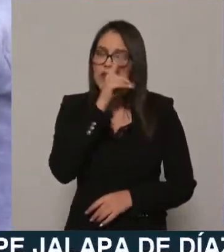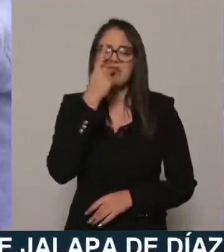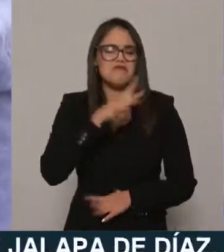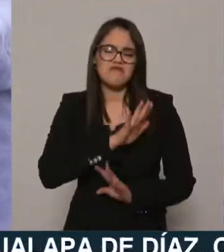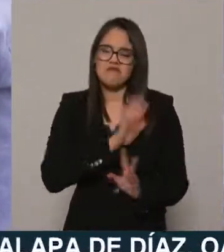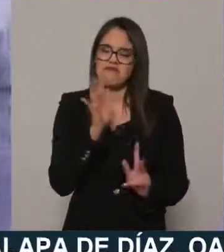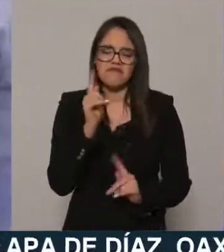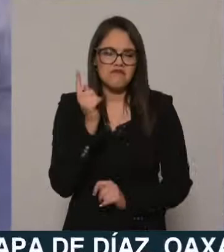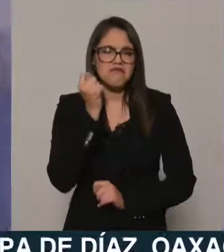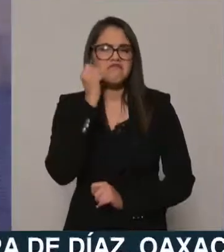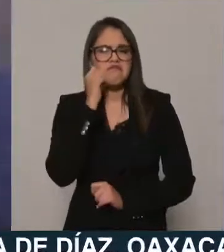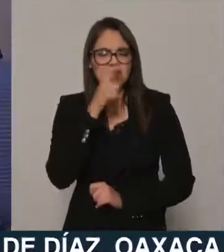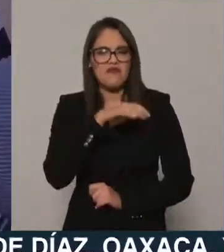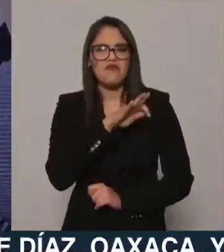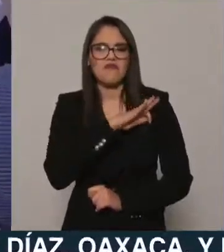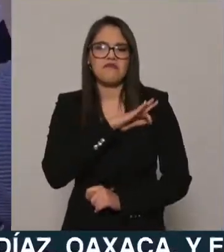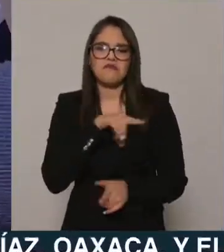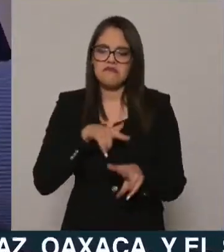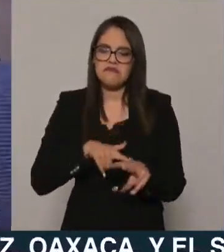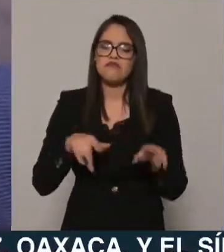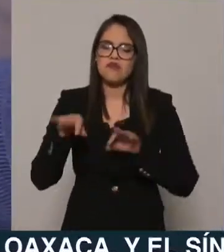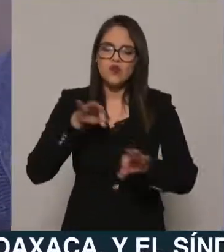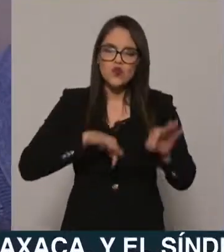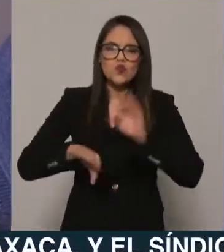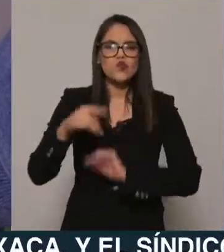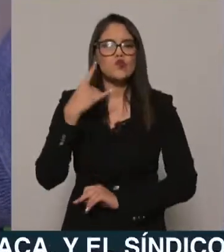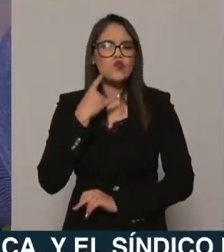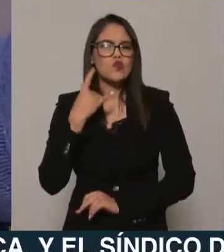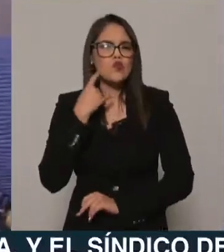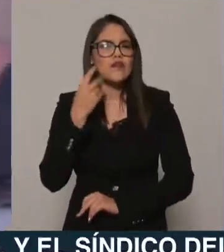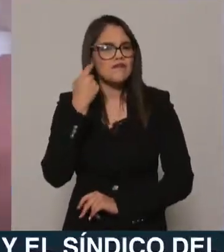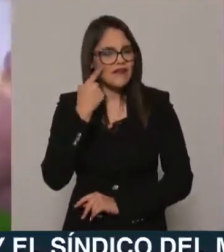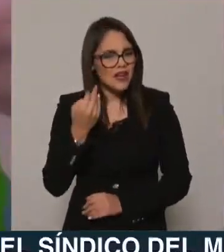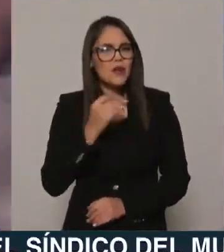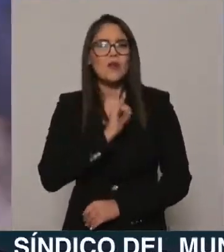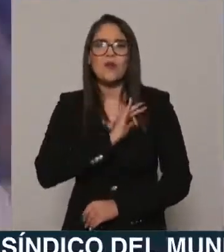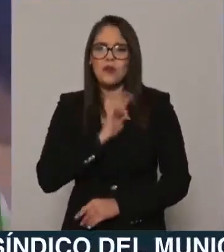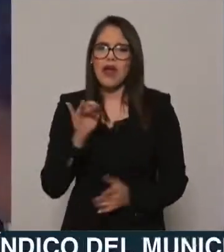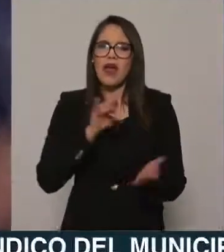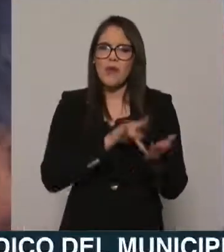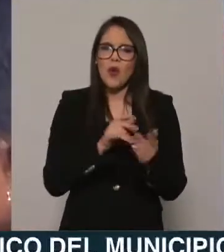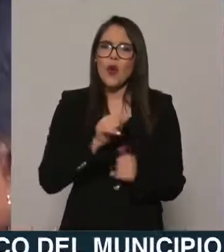pesar de esto, ellos continúan con una labor loable que demuestra que se puede ayudar